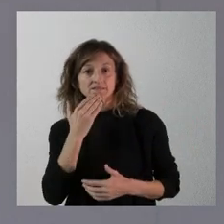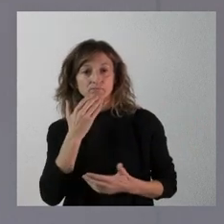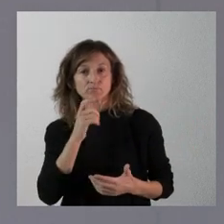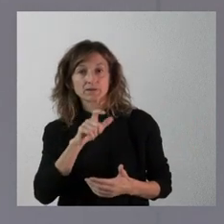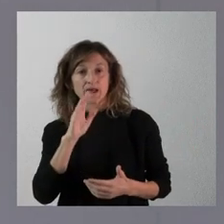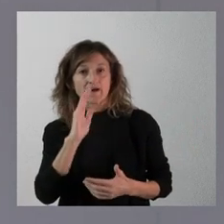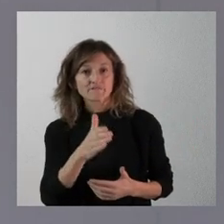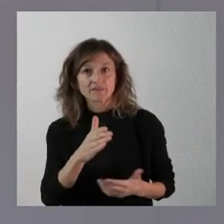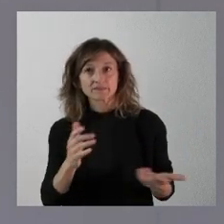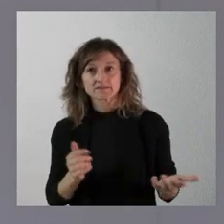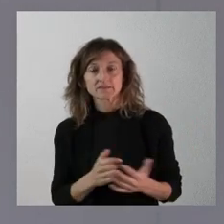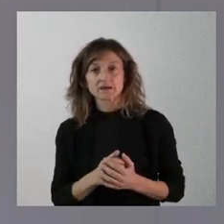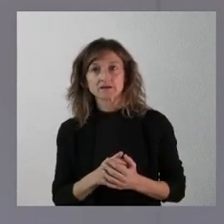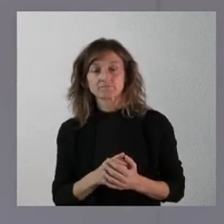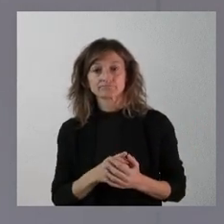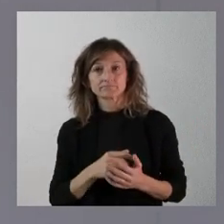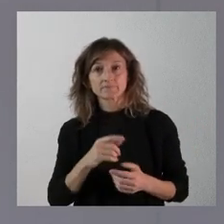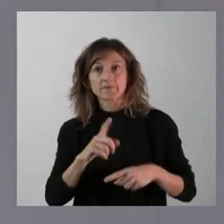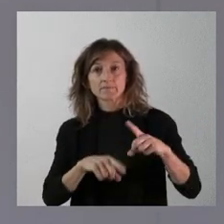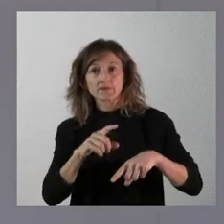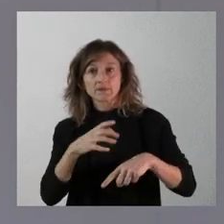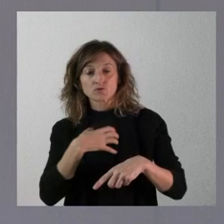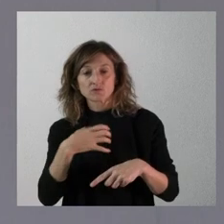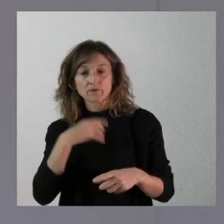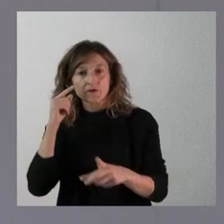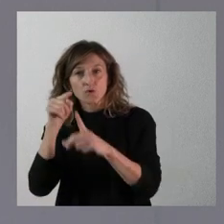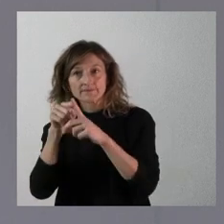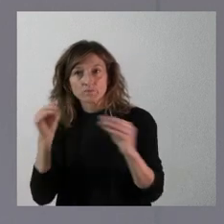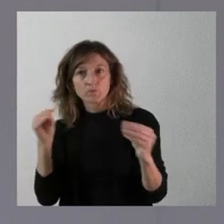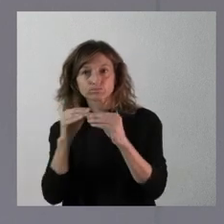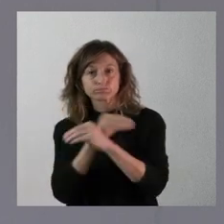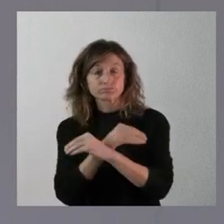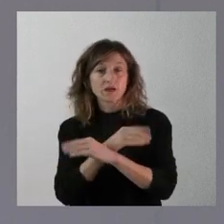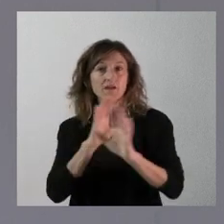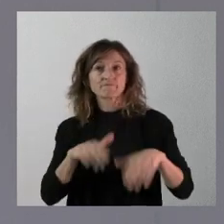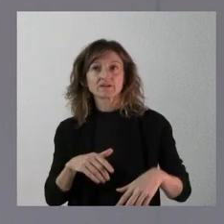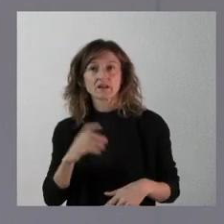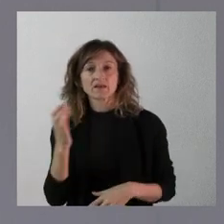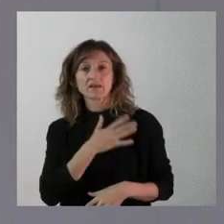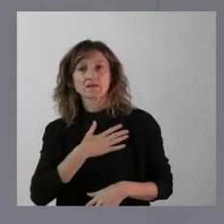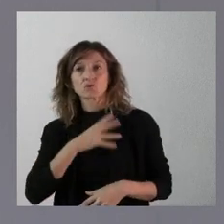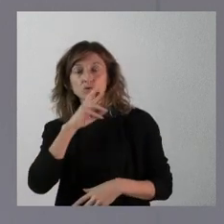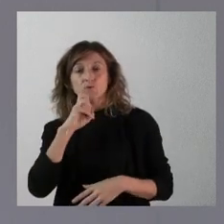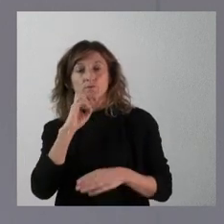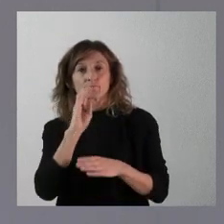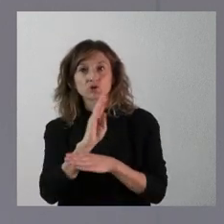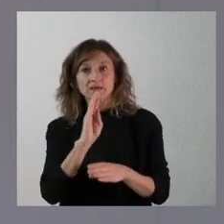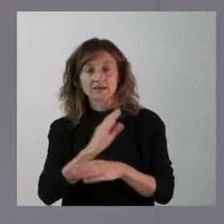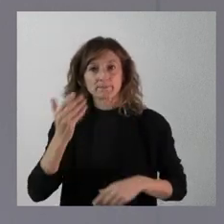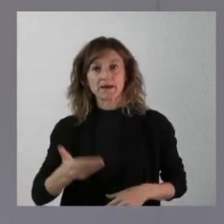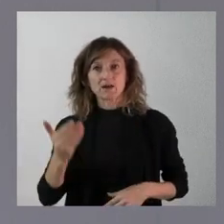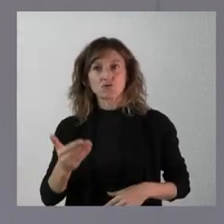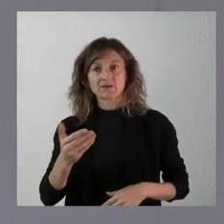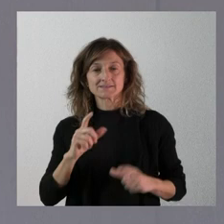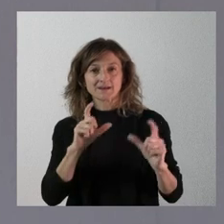existente sea incompatible con la finalidad del proyecto pues al final se trata de proteger los valores de los que dispone